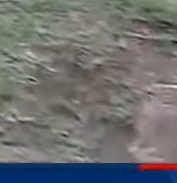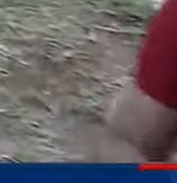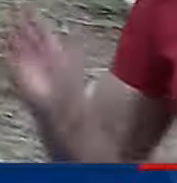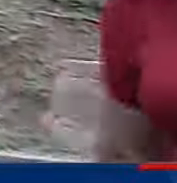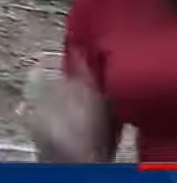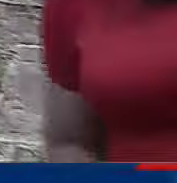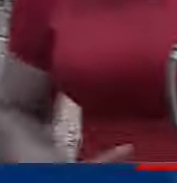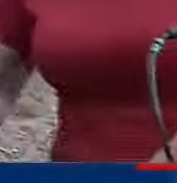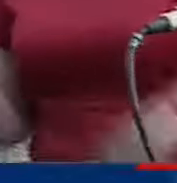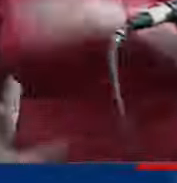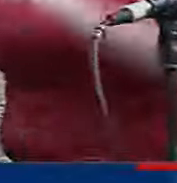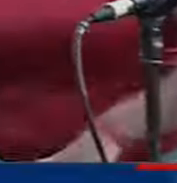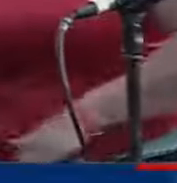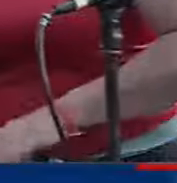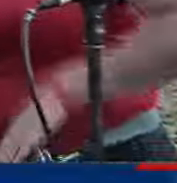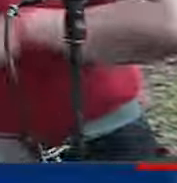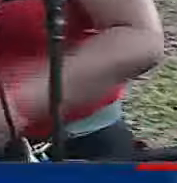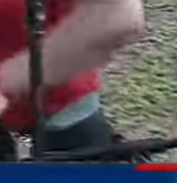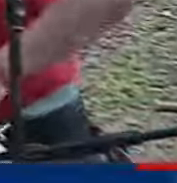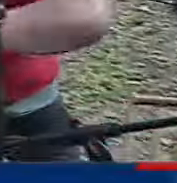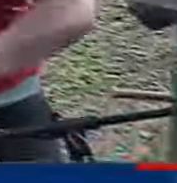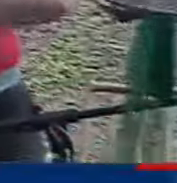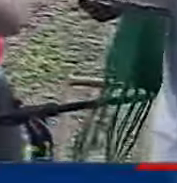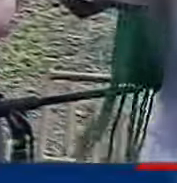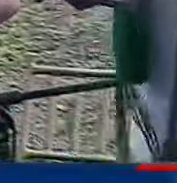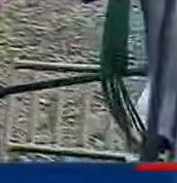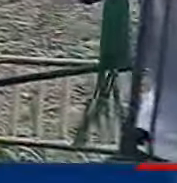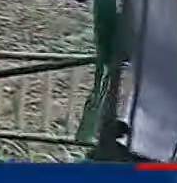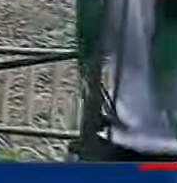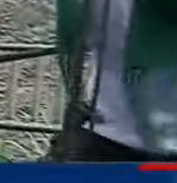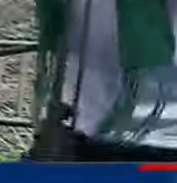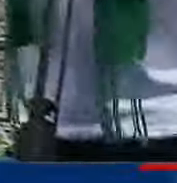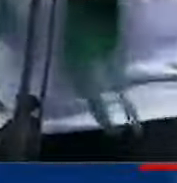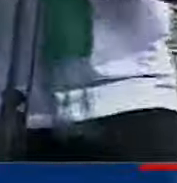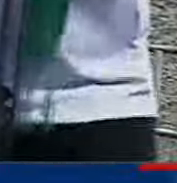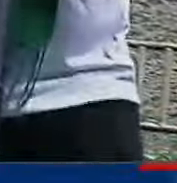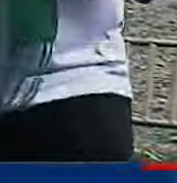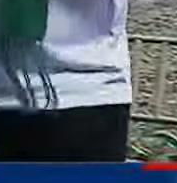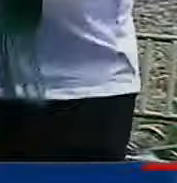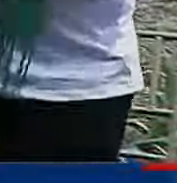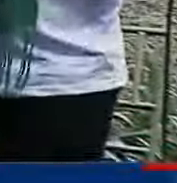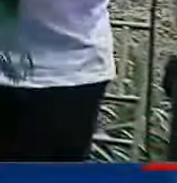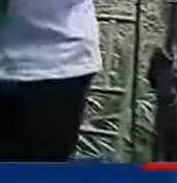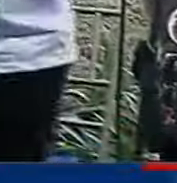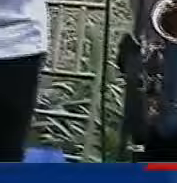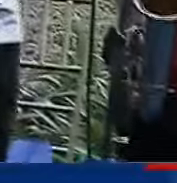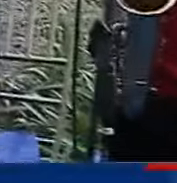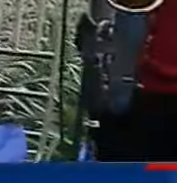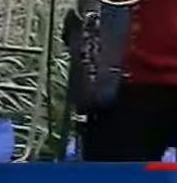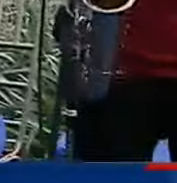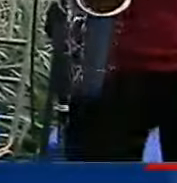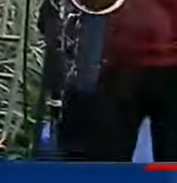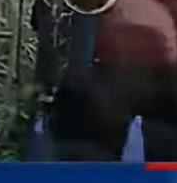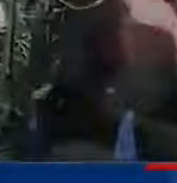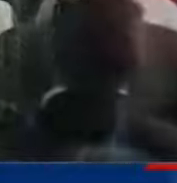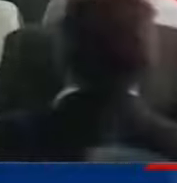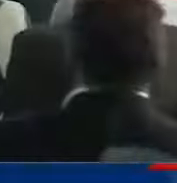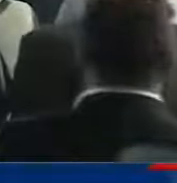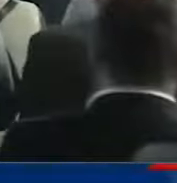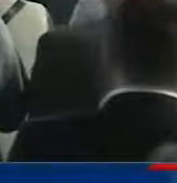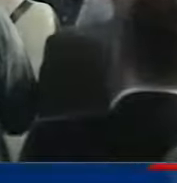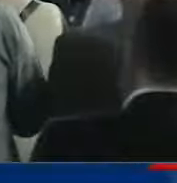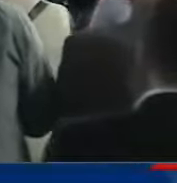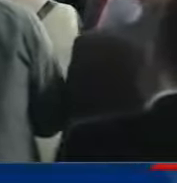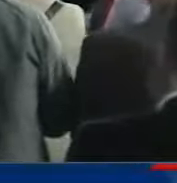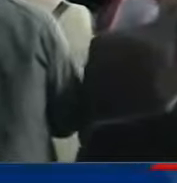Navidad. Alumbra, alumbra, alumbra, alumbrame el zaguán, alumbra, alumbra, alumbra, alumbrame el zaguán, porque